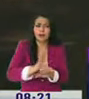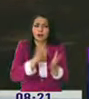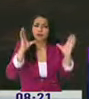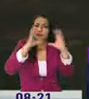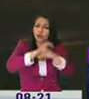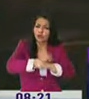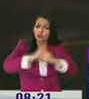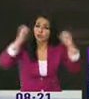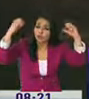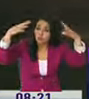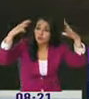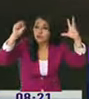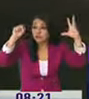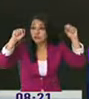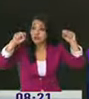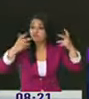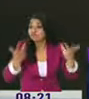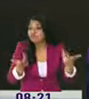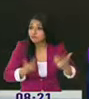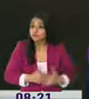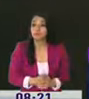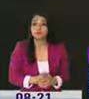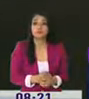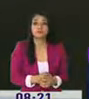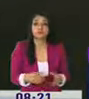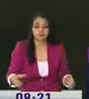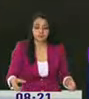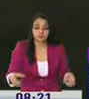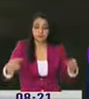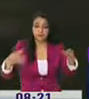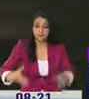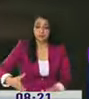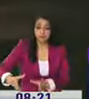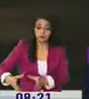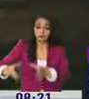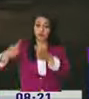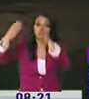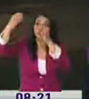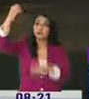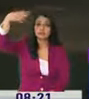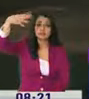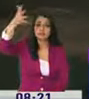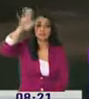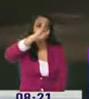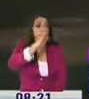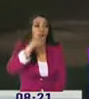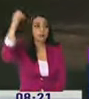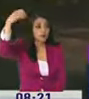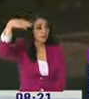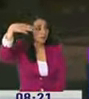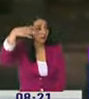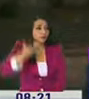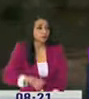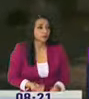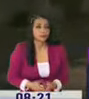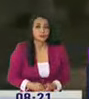Oscuro, me imagino. Inclusive el poste que tenemos aquí en la calle nunca se prende. Hemos